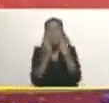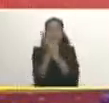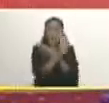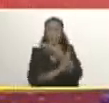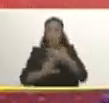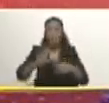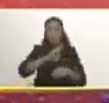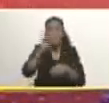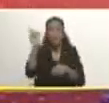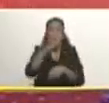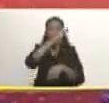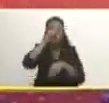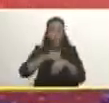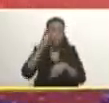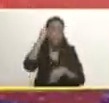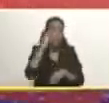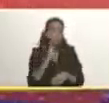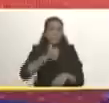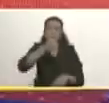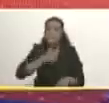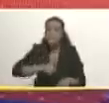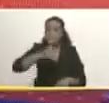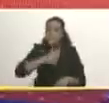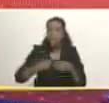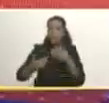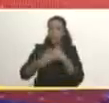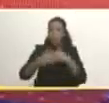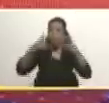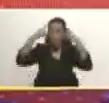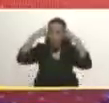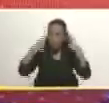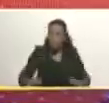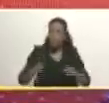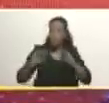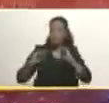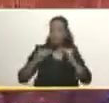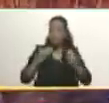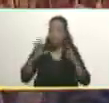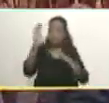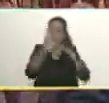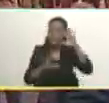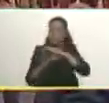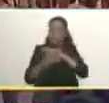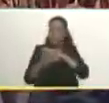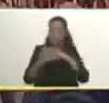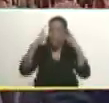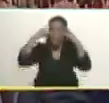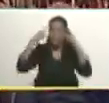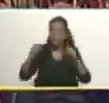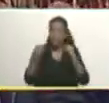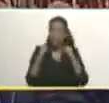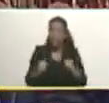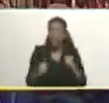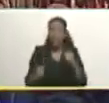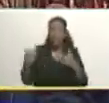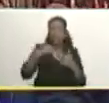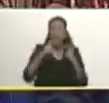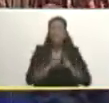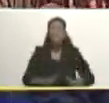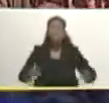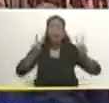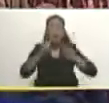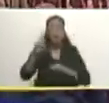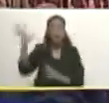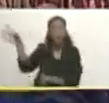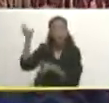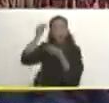Nacional, que estará soportado un plan estratégico de formación ética, científica y militar, inspirado en los valores de Simón